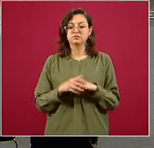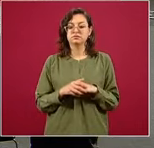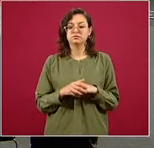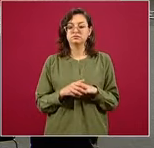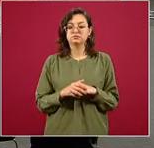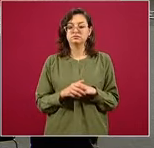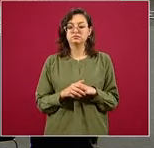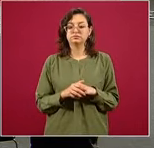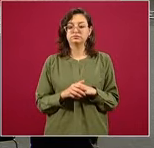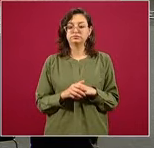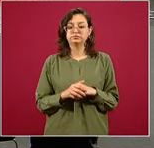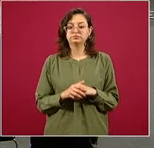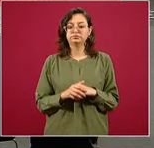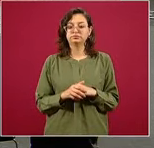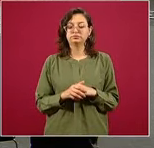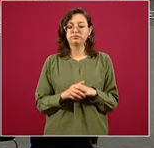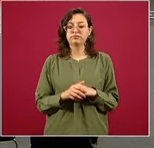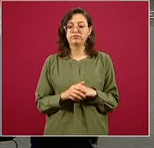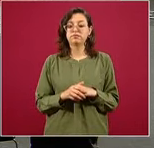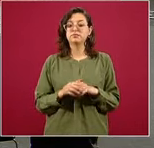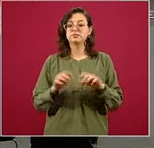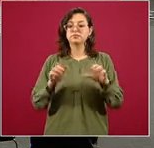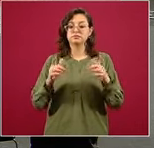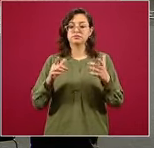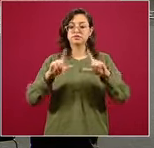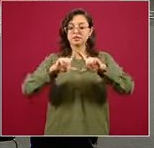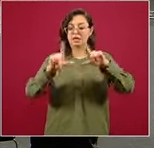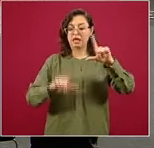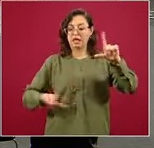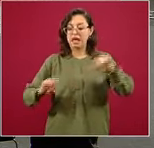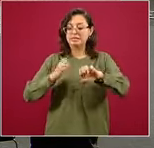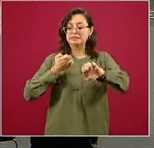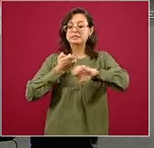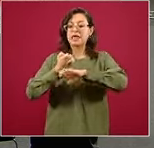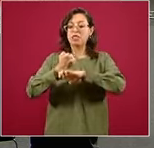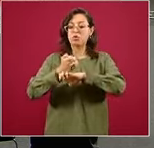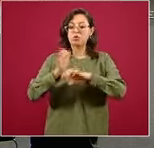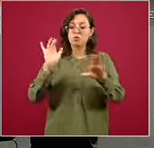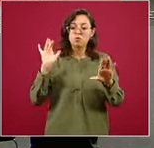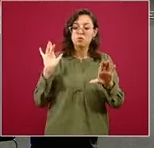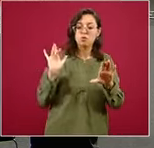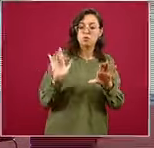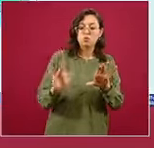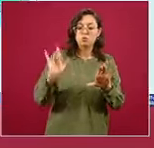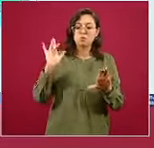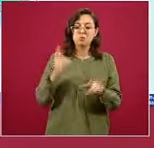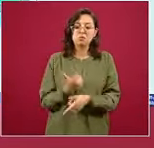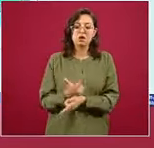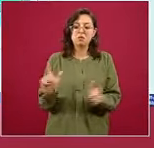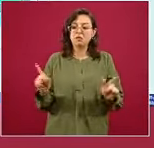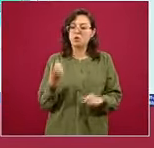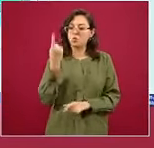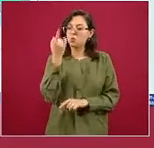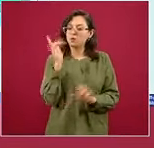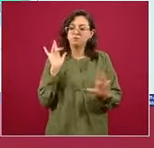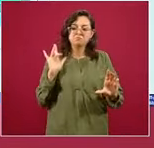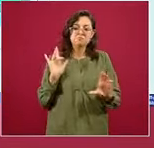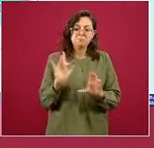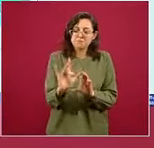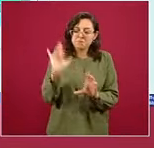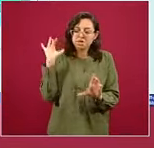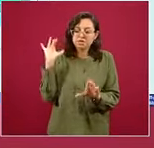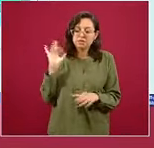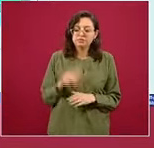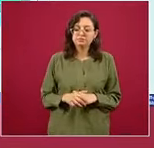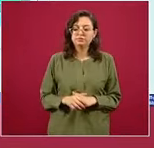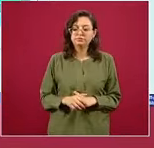¿cómo? Si pican en el estado, vamos a poner un ejemplo estatal. Seleccionen libremente el estado que quieran. Pica en el